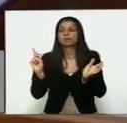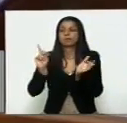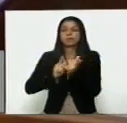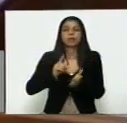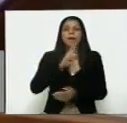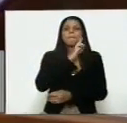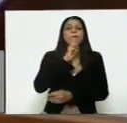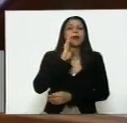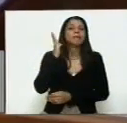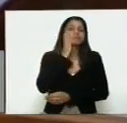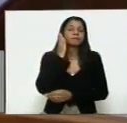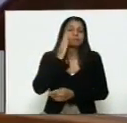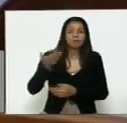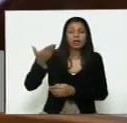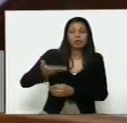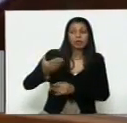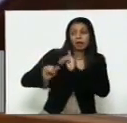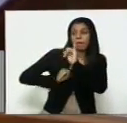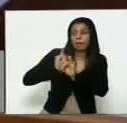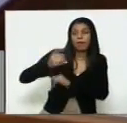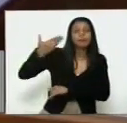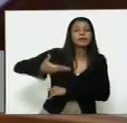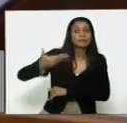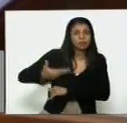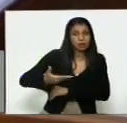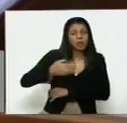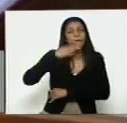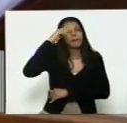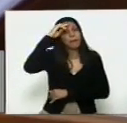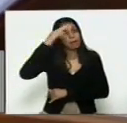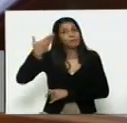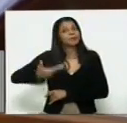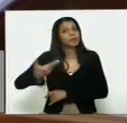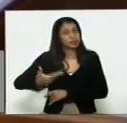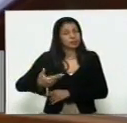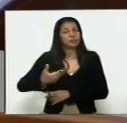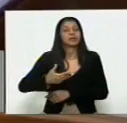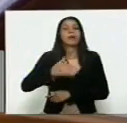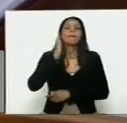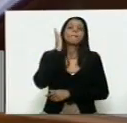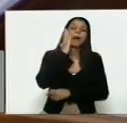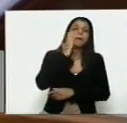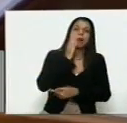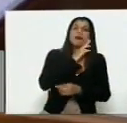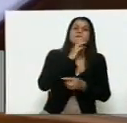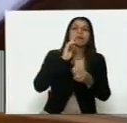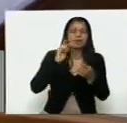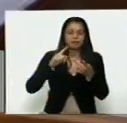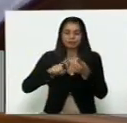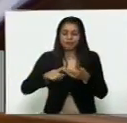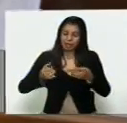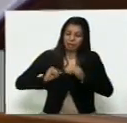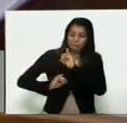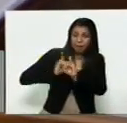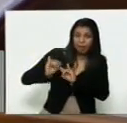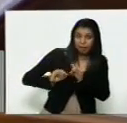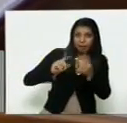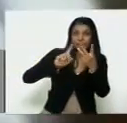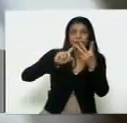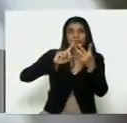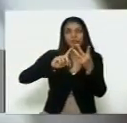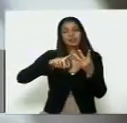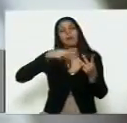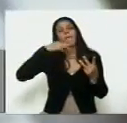madres, el recién nacido o la recién nacida y el padre. Las madres, los recién nacidos, las recién nacidas y el padre,